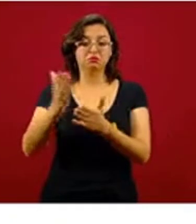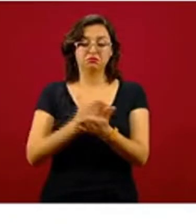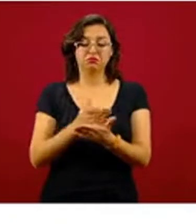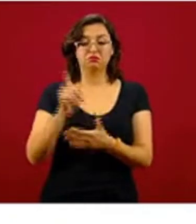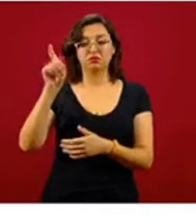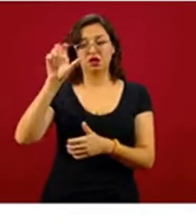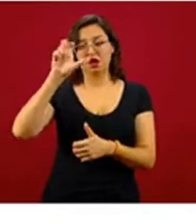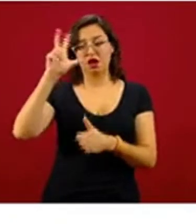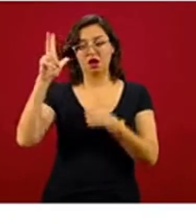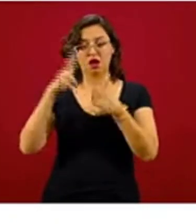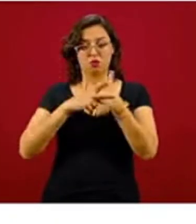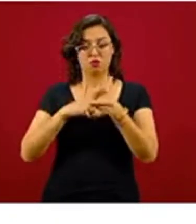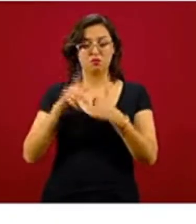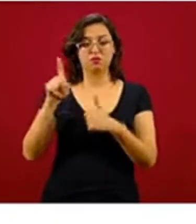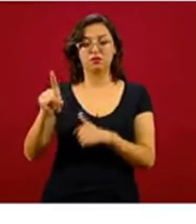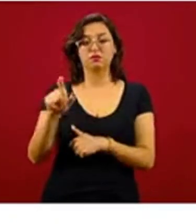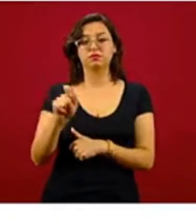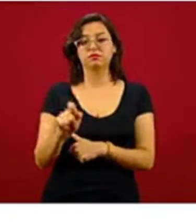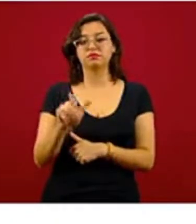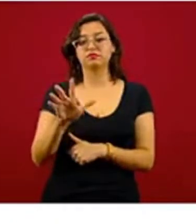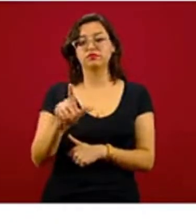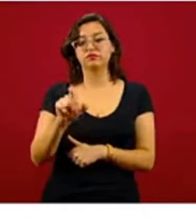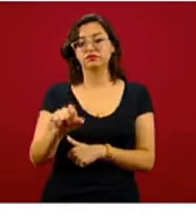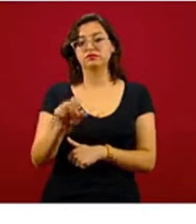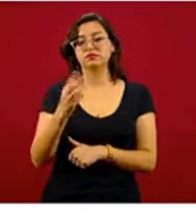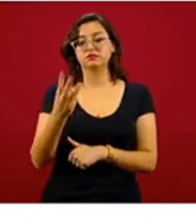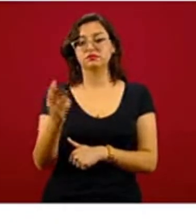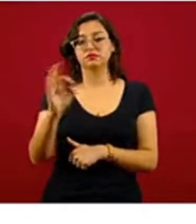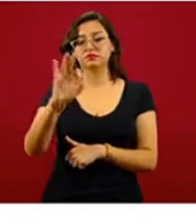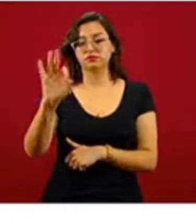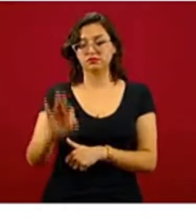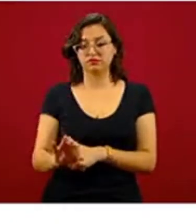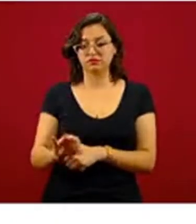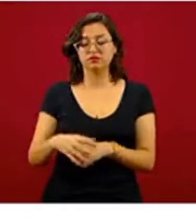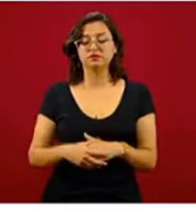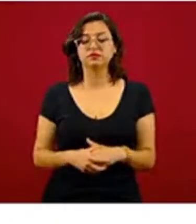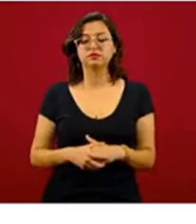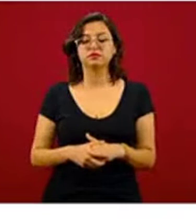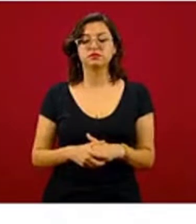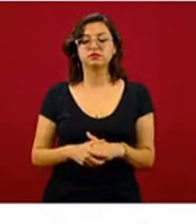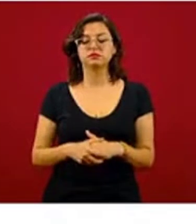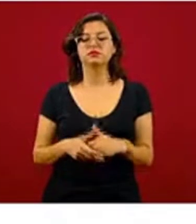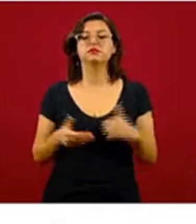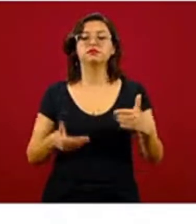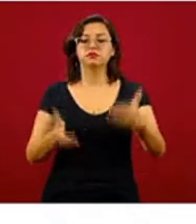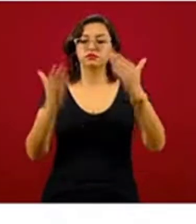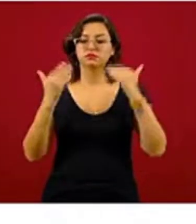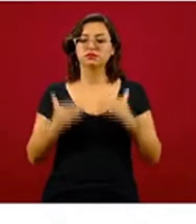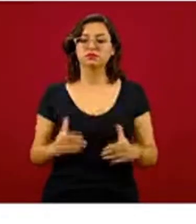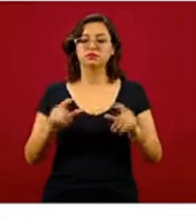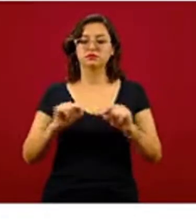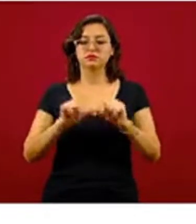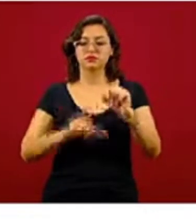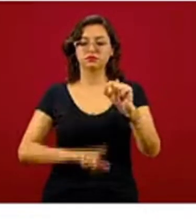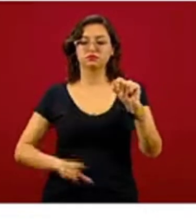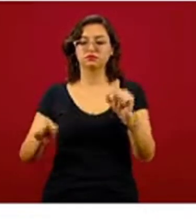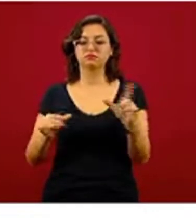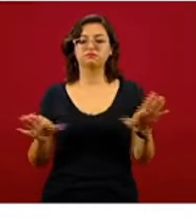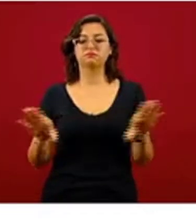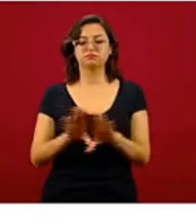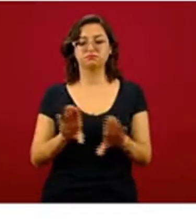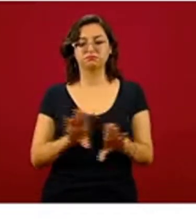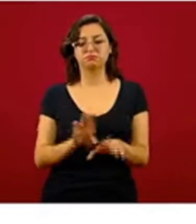con 25.3%. Veamos cómo se actualizan las cifras nacionales el día de hoy. Lo vemos en la